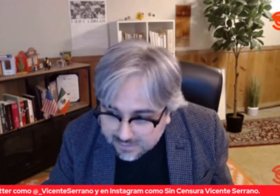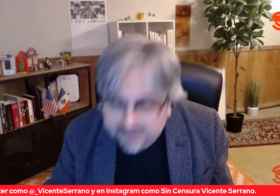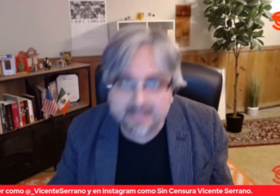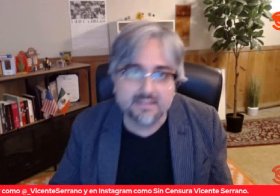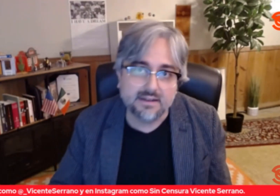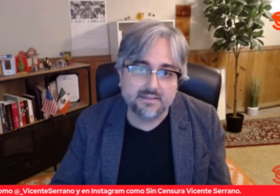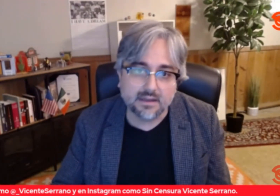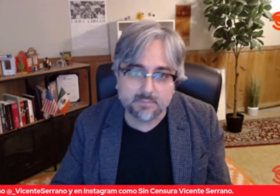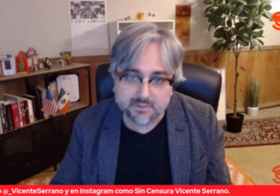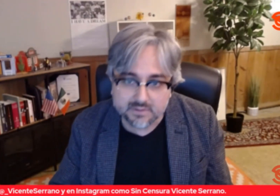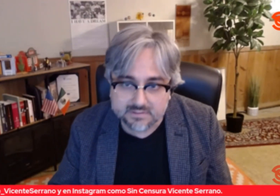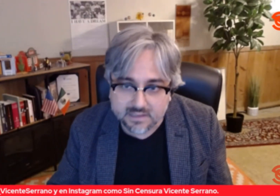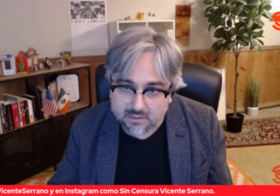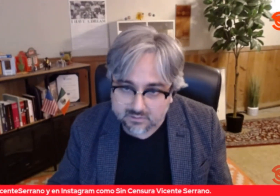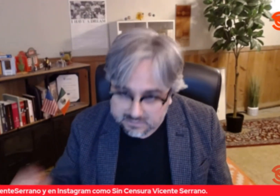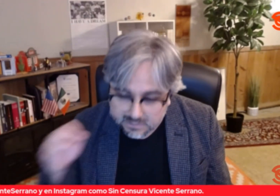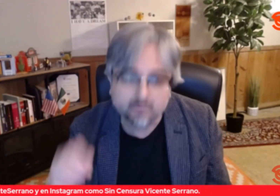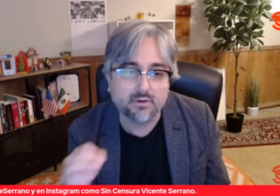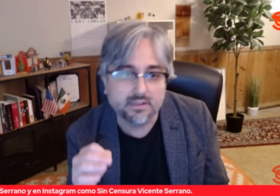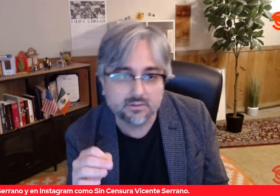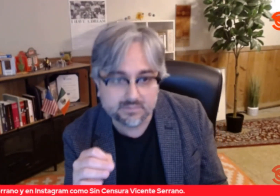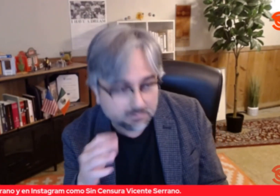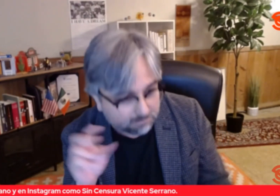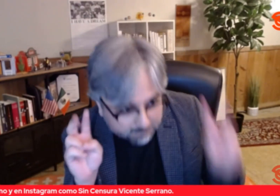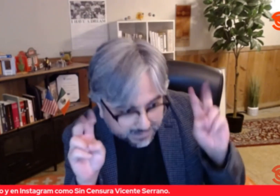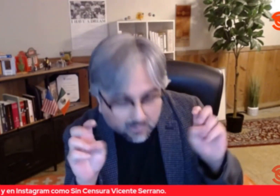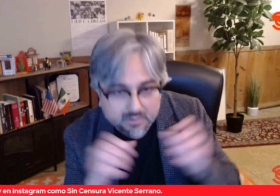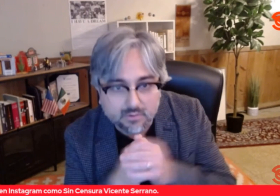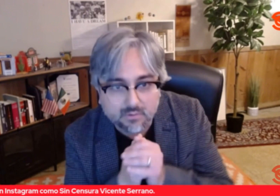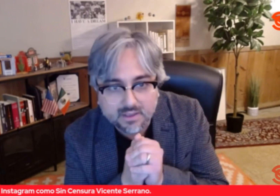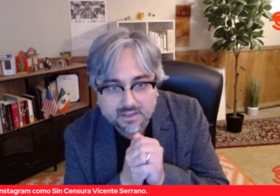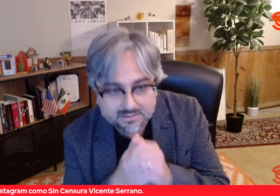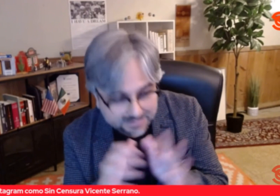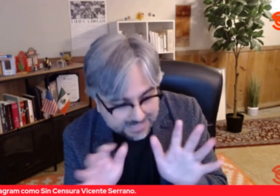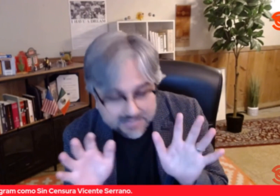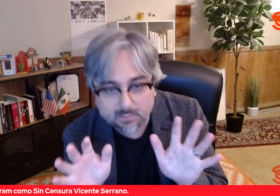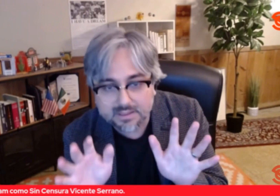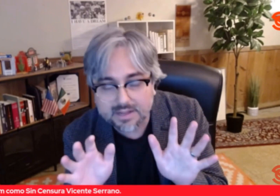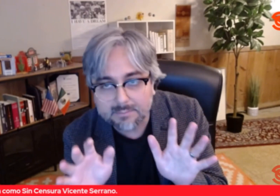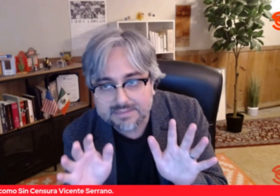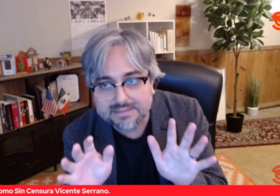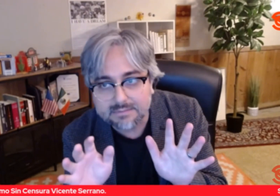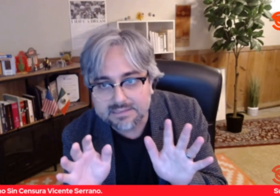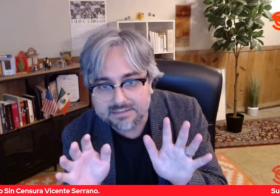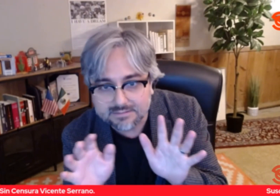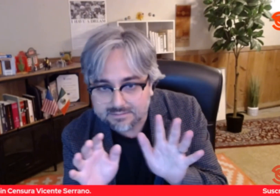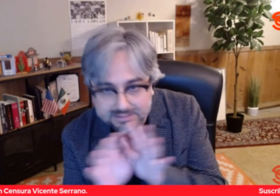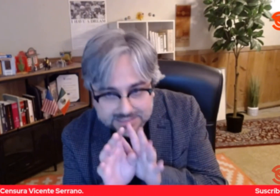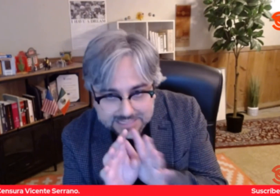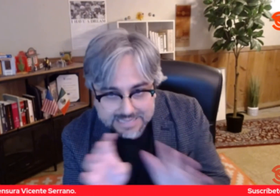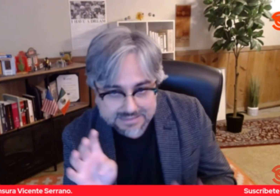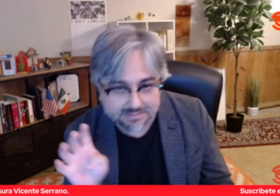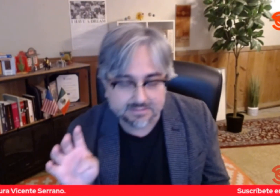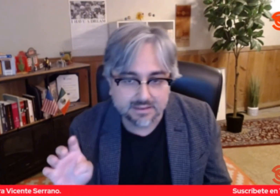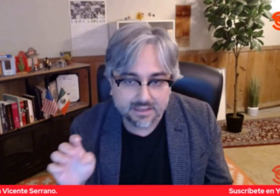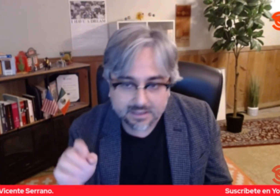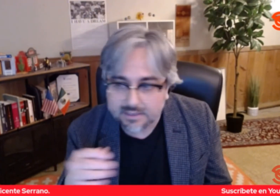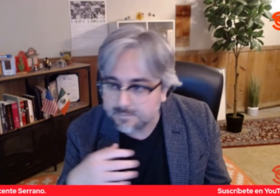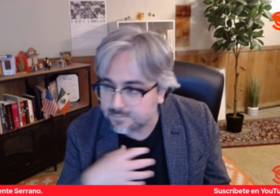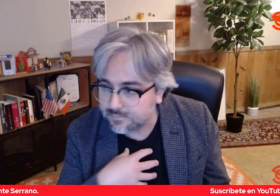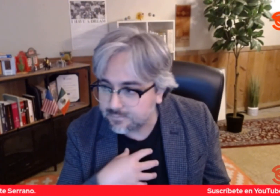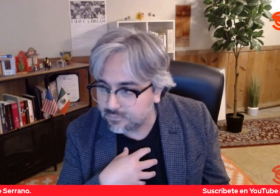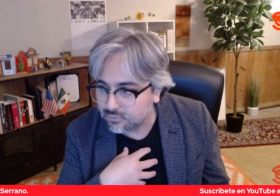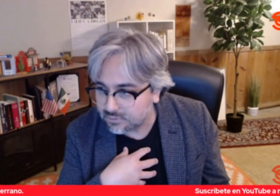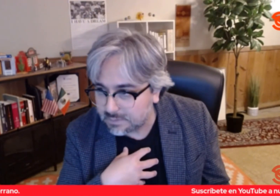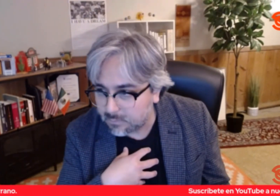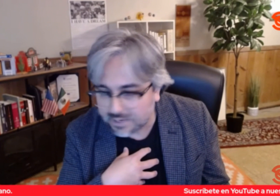contra la integridad y la ética periodística en los que está incurriendo ese periódico. Están llegando verdaderamente a límites indignantes.